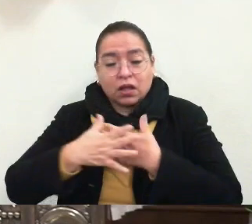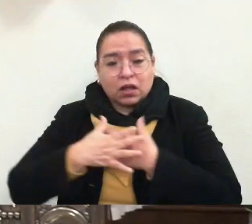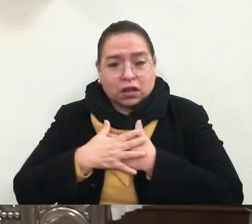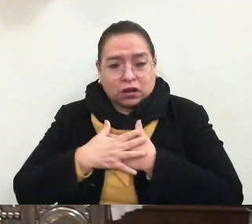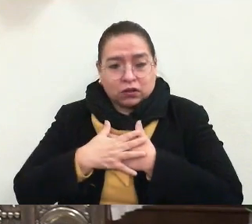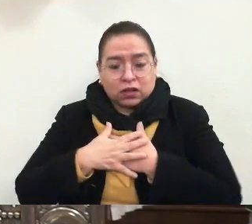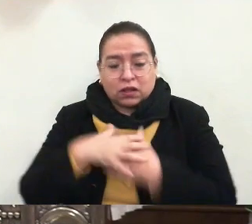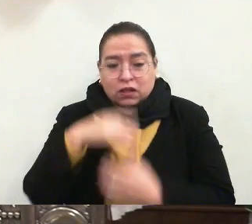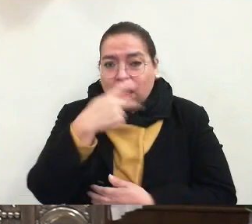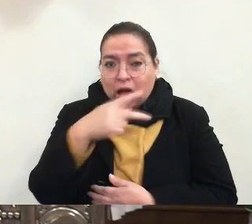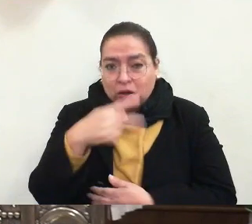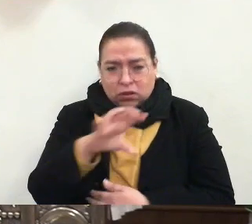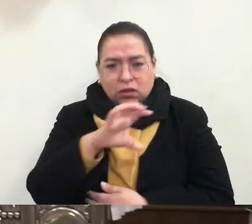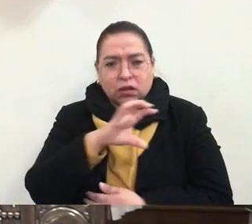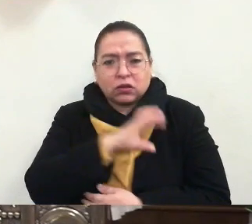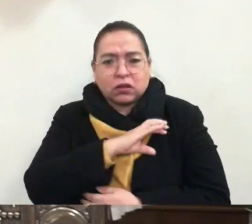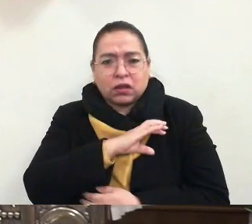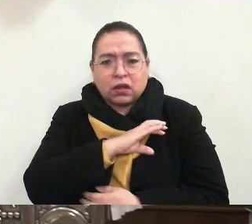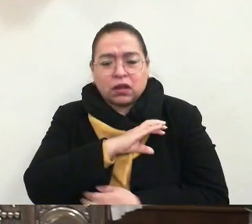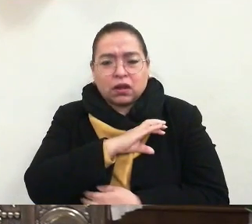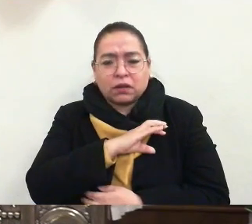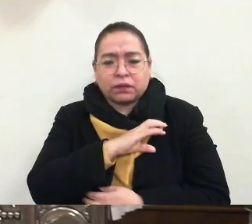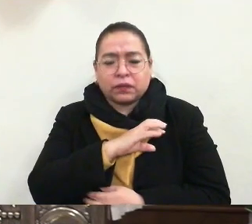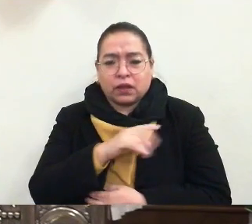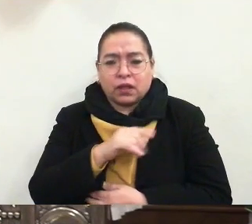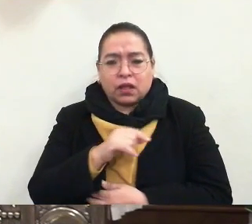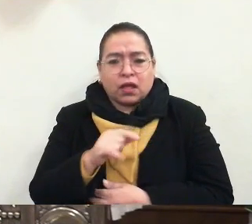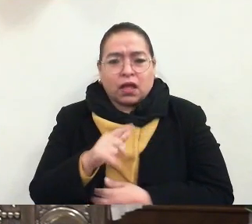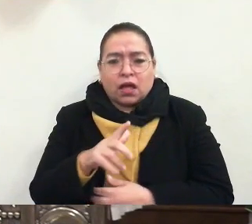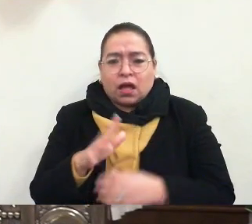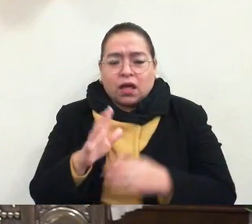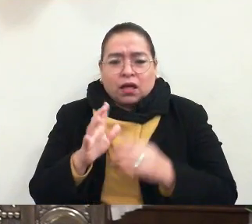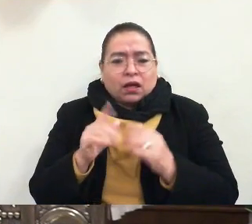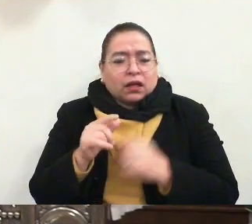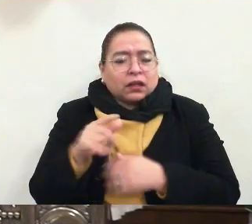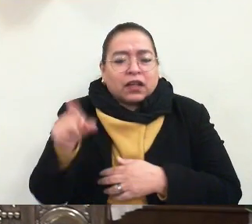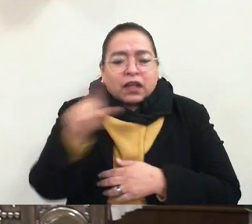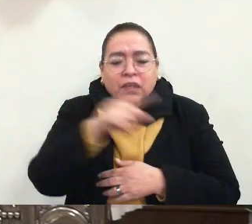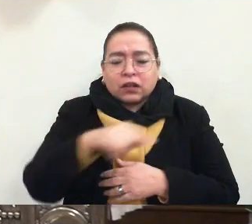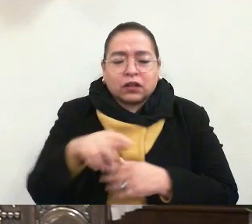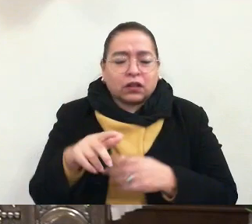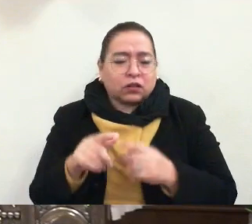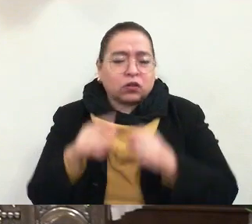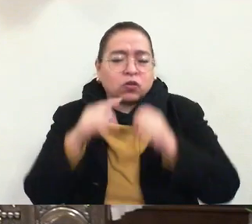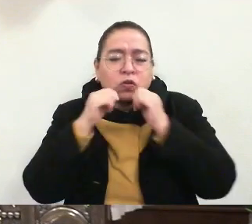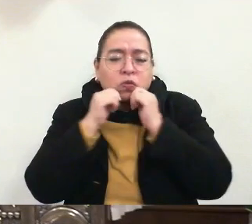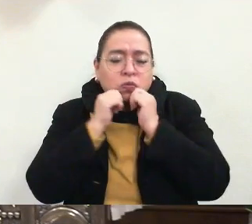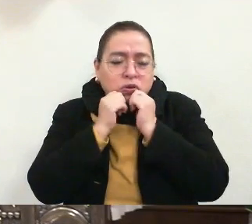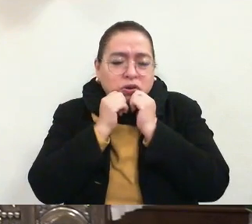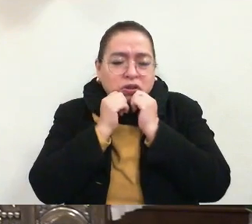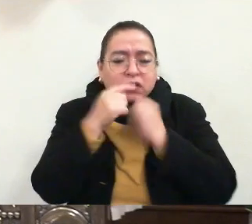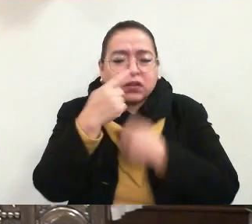los quiere, que nadie está excluido de su amor.